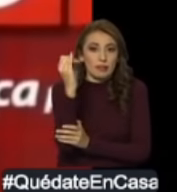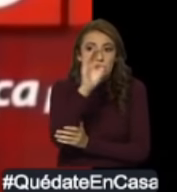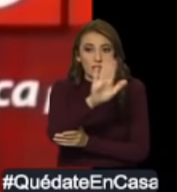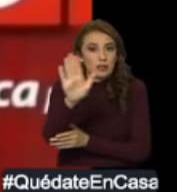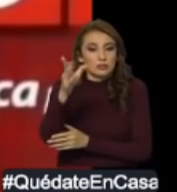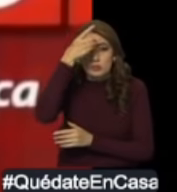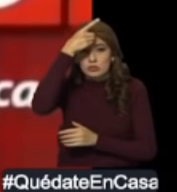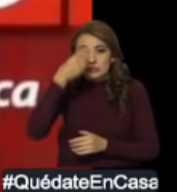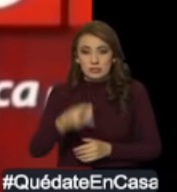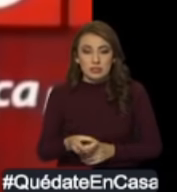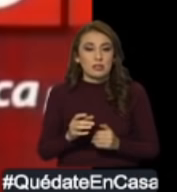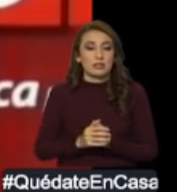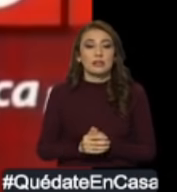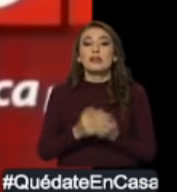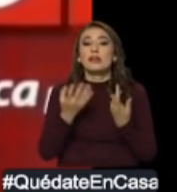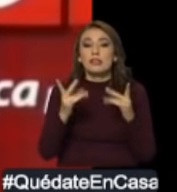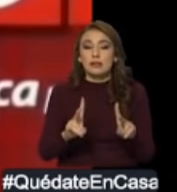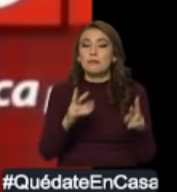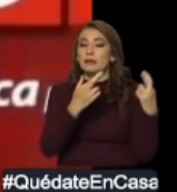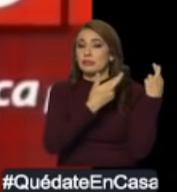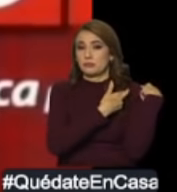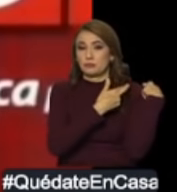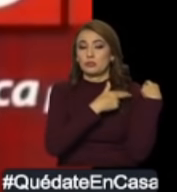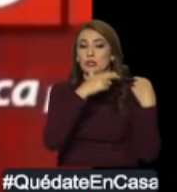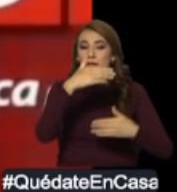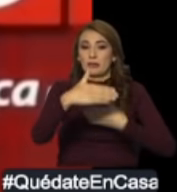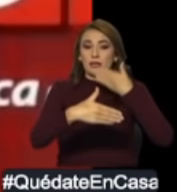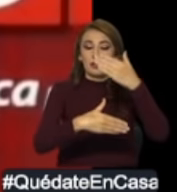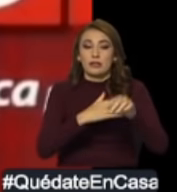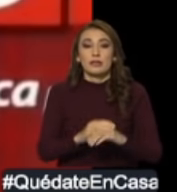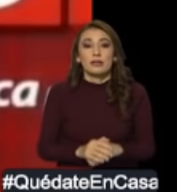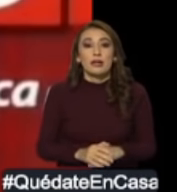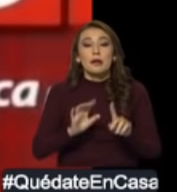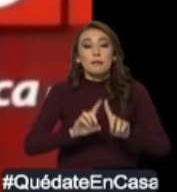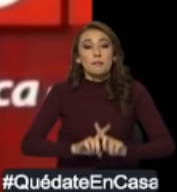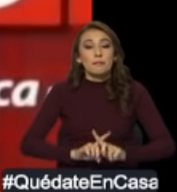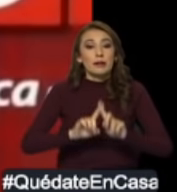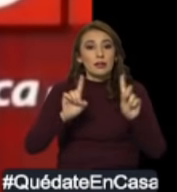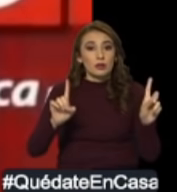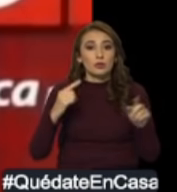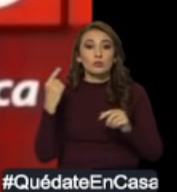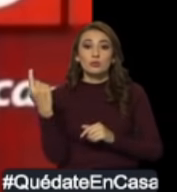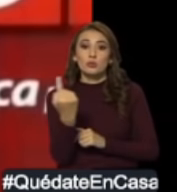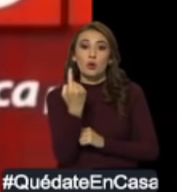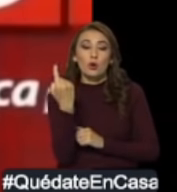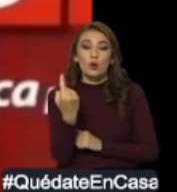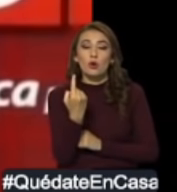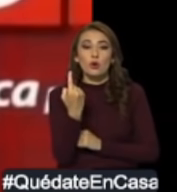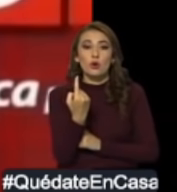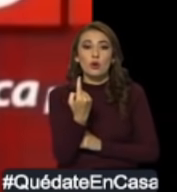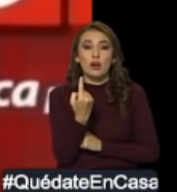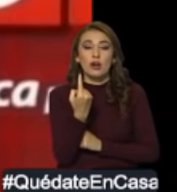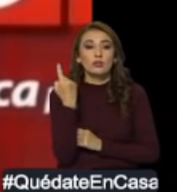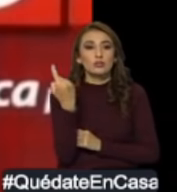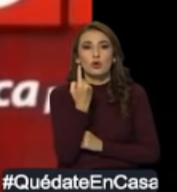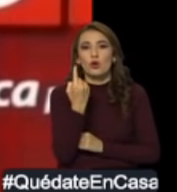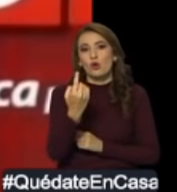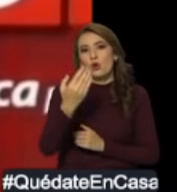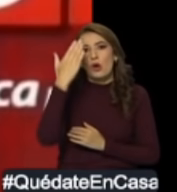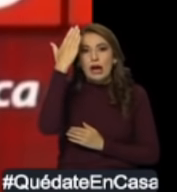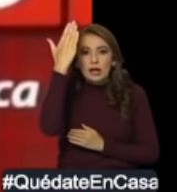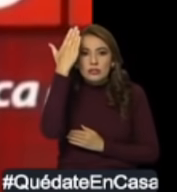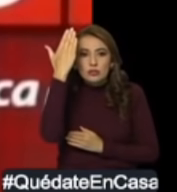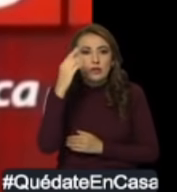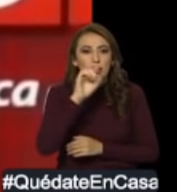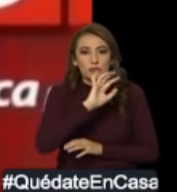los alcaldes que tendrán que tomar esta decisión. Sin embargo, esta decisión no es una decisión arbitraria,